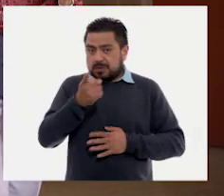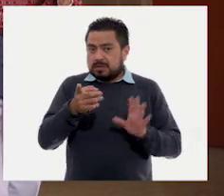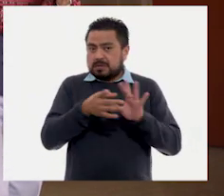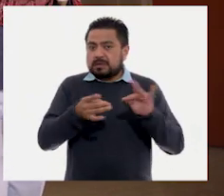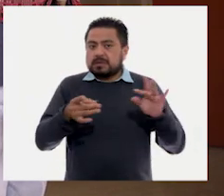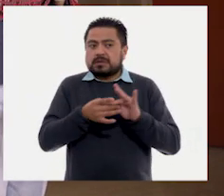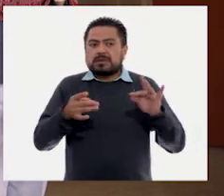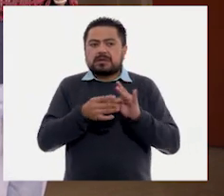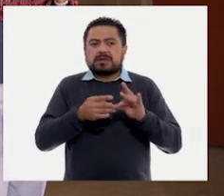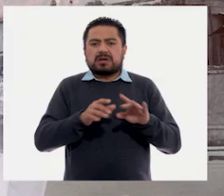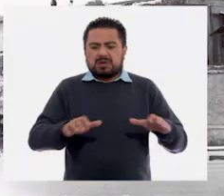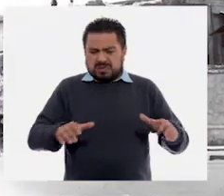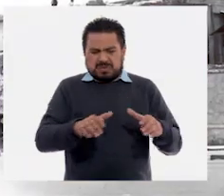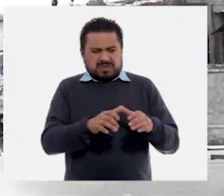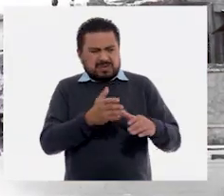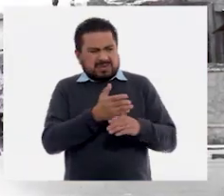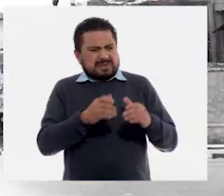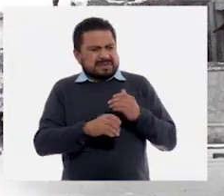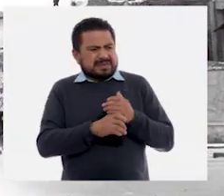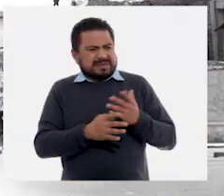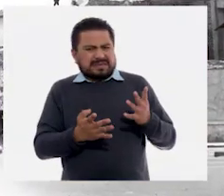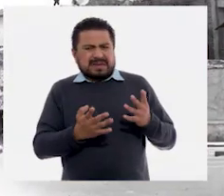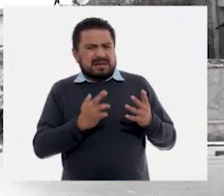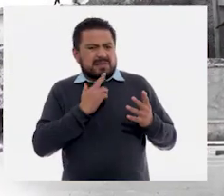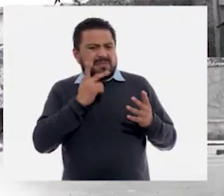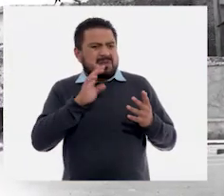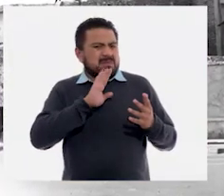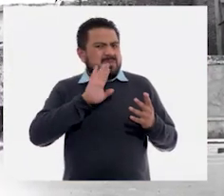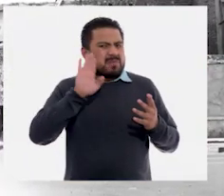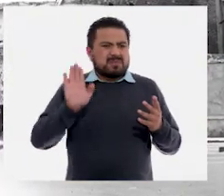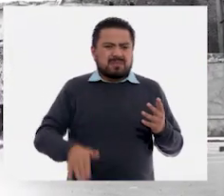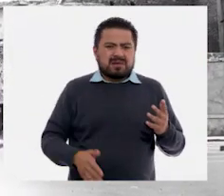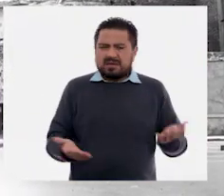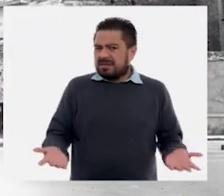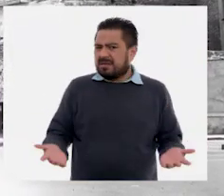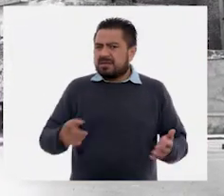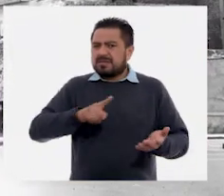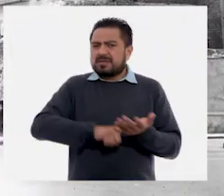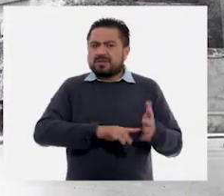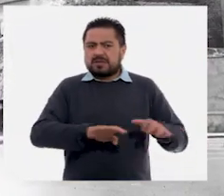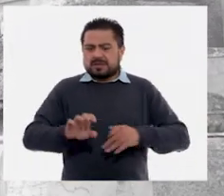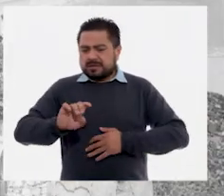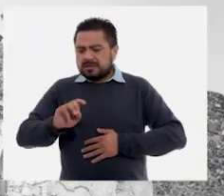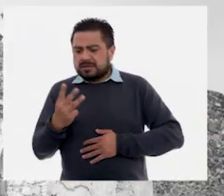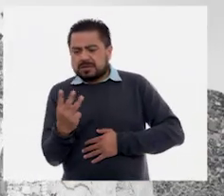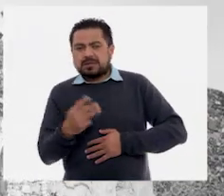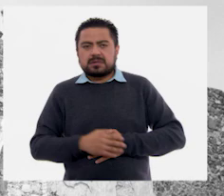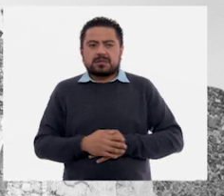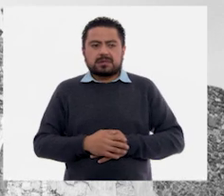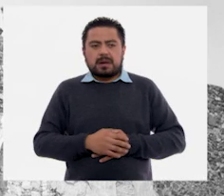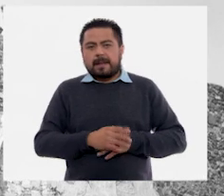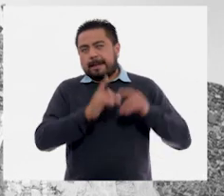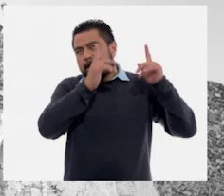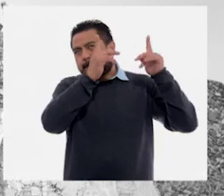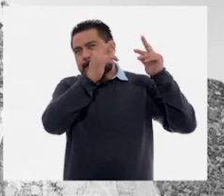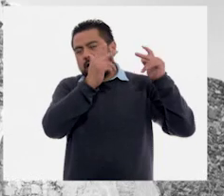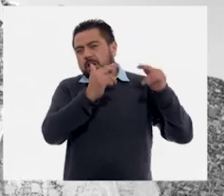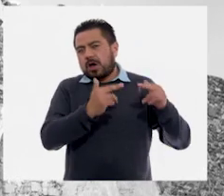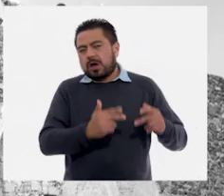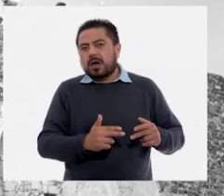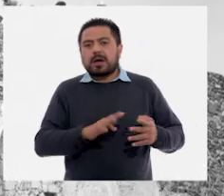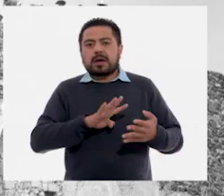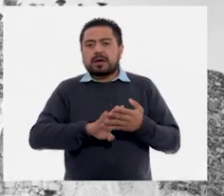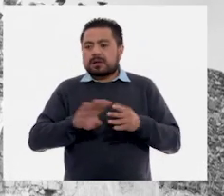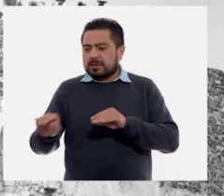tan terribles las condiciones que era mejor la muerte. ¿Se pueden imaginar eso? En 1933 fue demolida. Los presos se